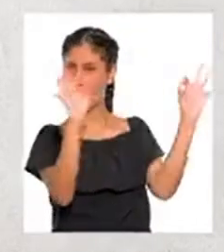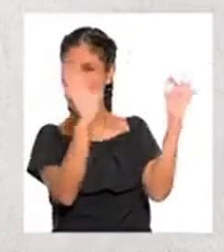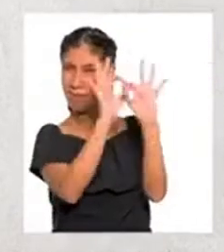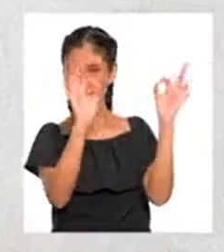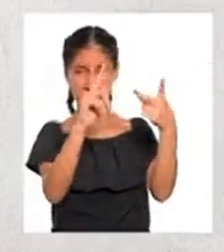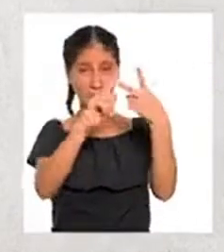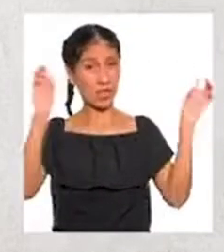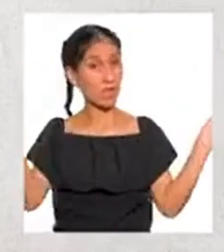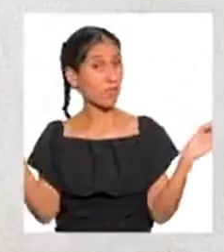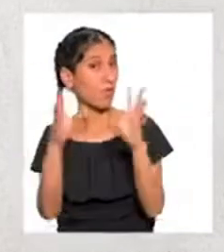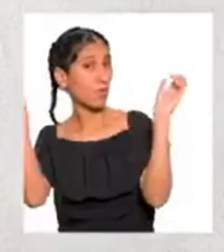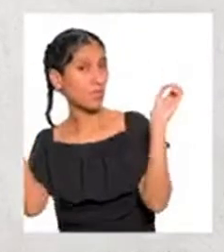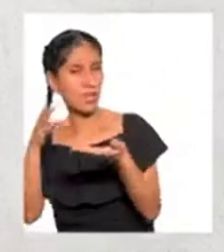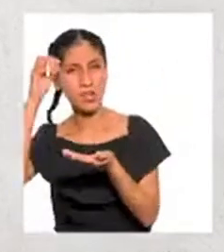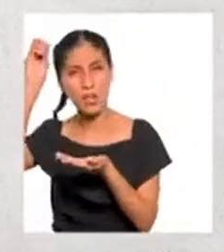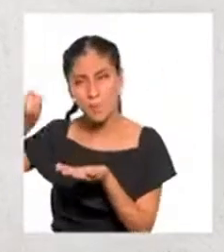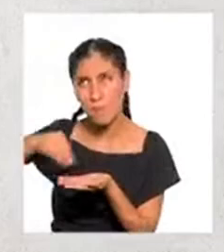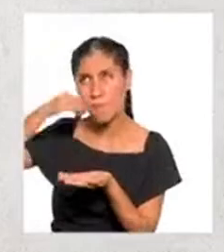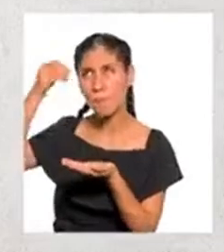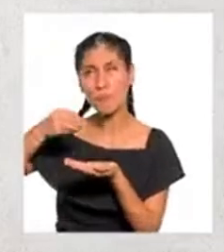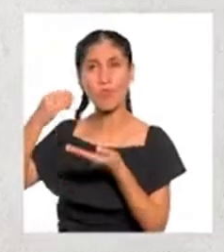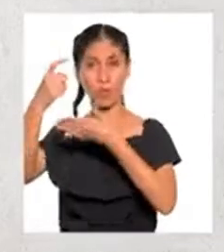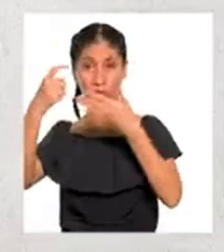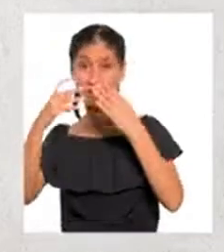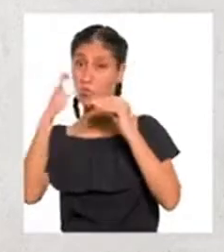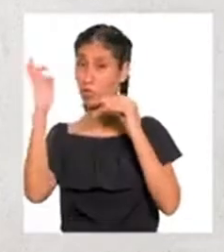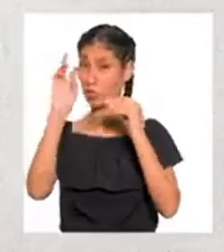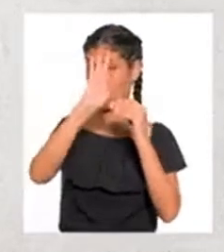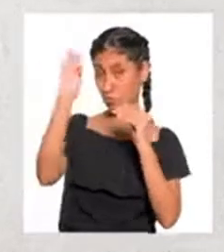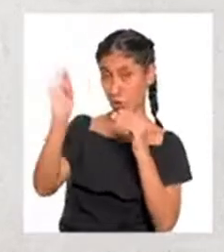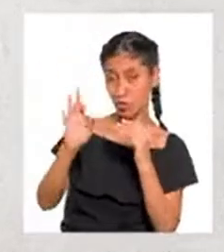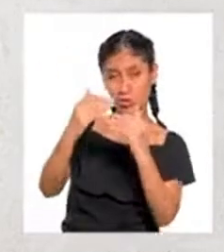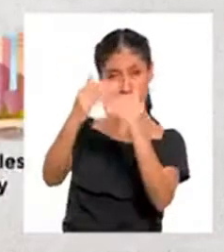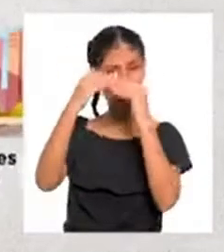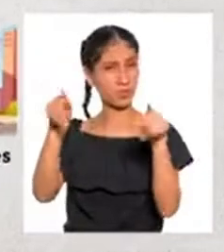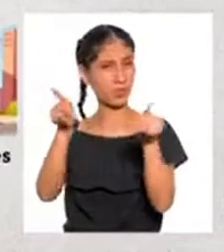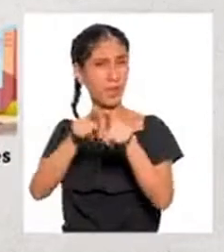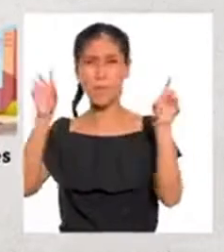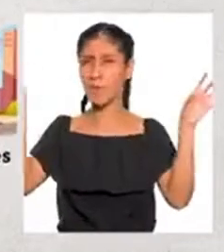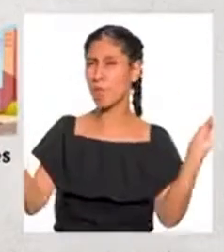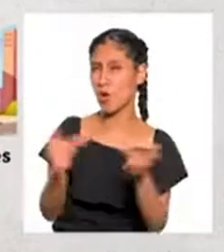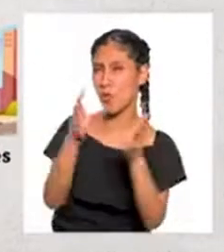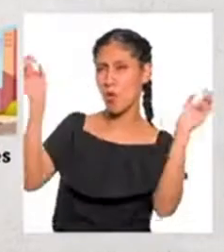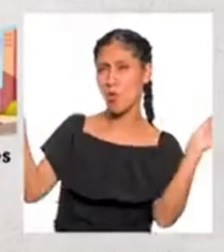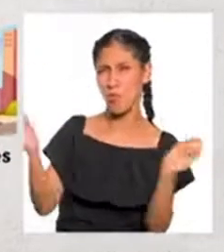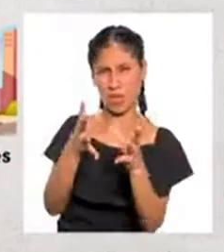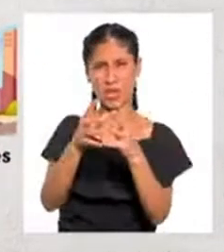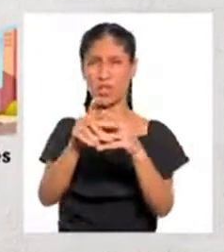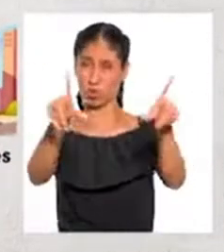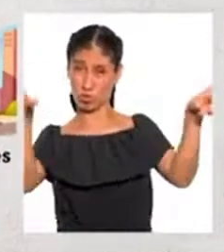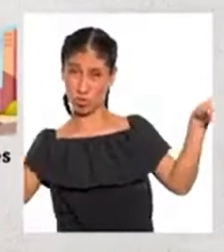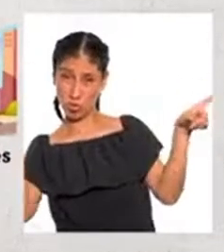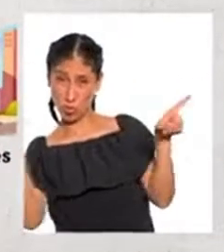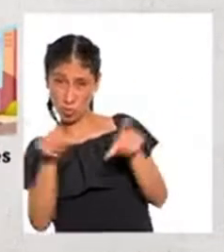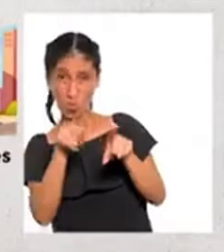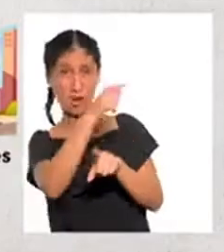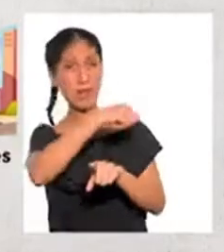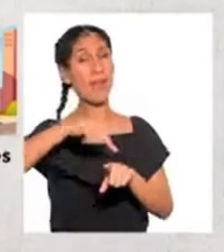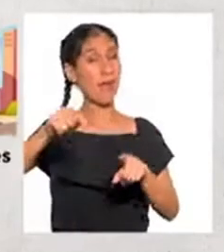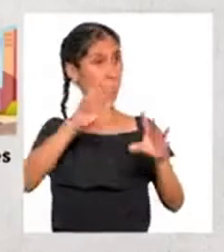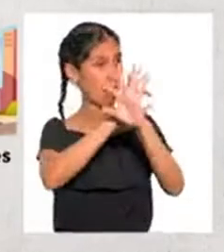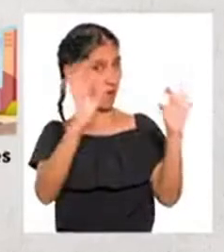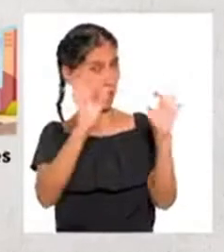saludable, fortalecer nuestros recursos humanos de salud, promover espacios rurales y urbanos saludables